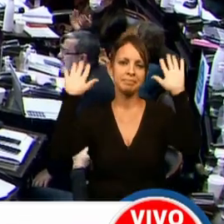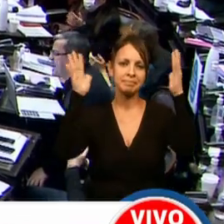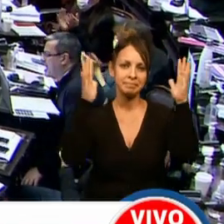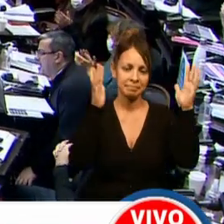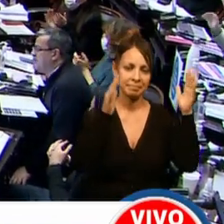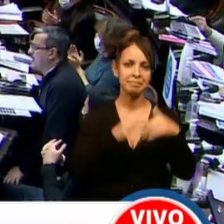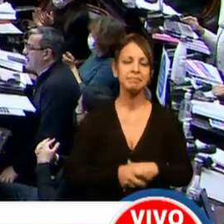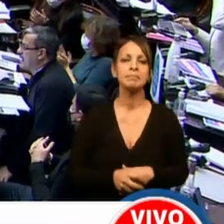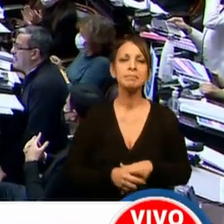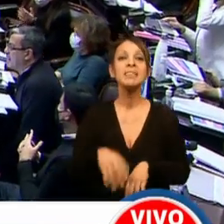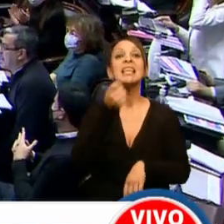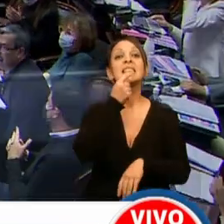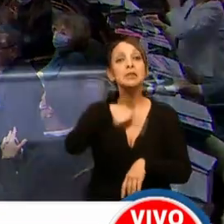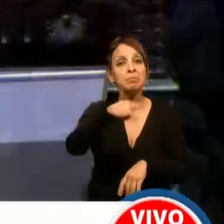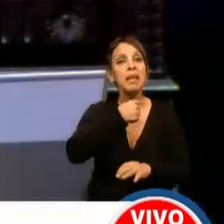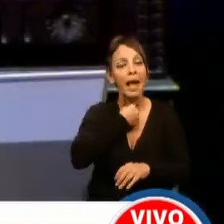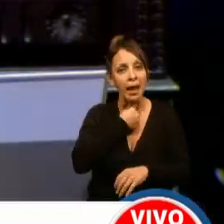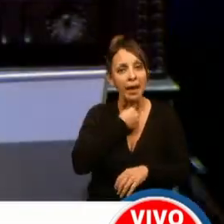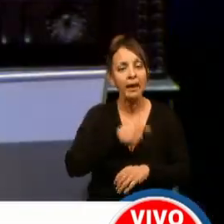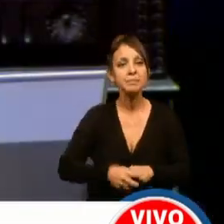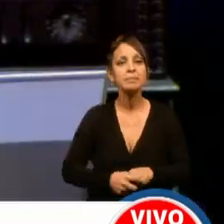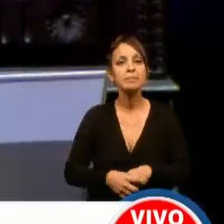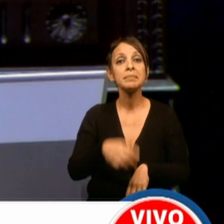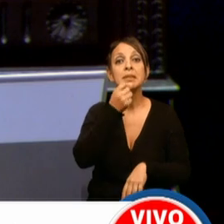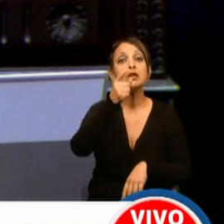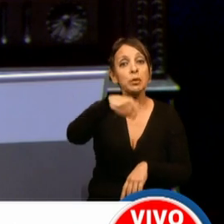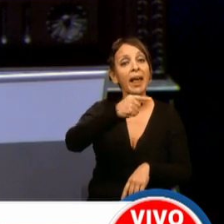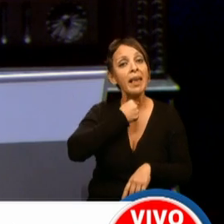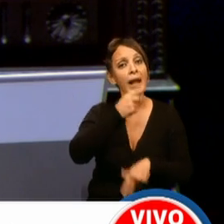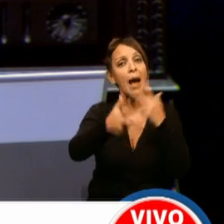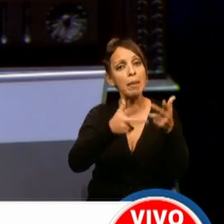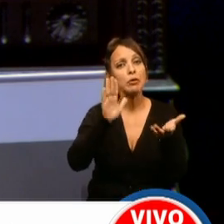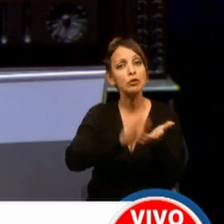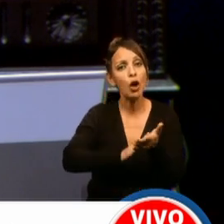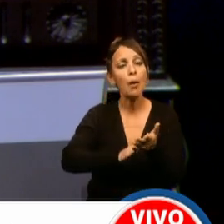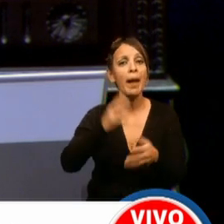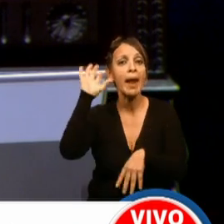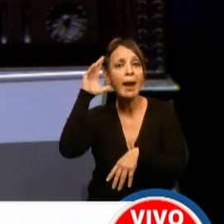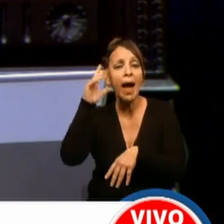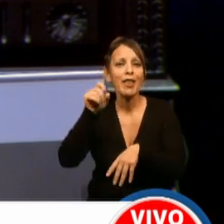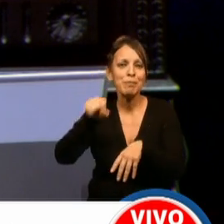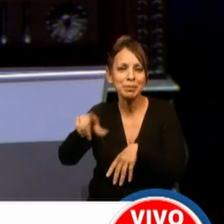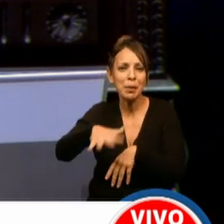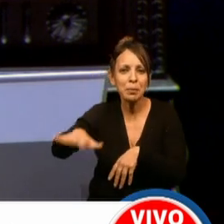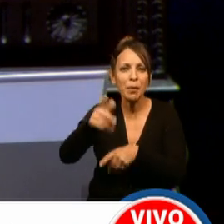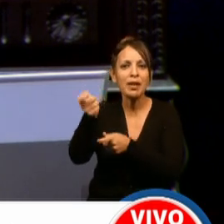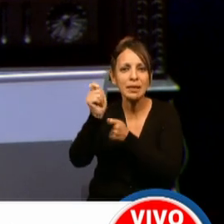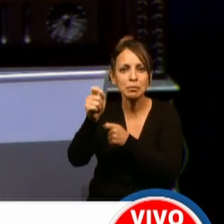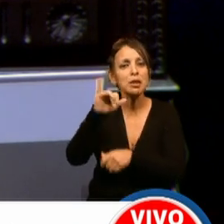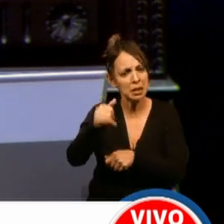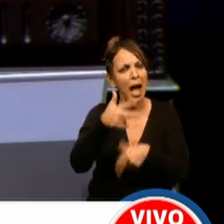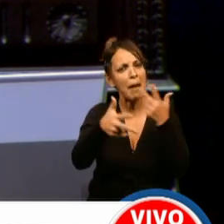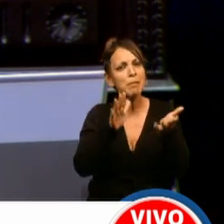y si quieren y si quieren que hablemos de la radio comunitaria de chat como vamos hablar de las radios